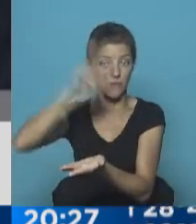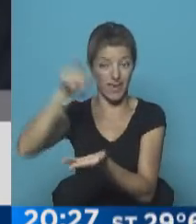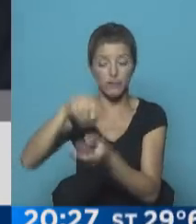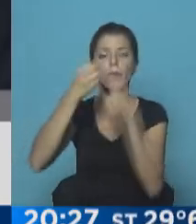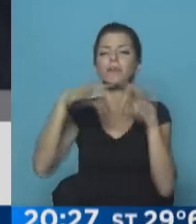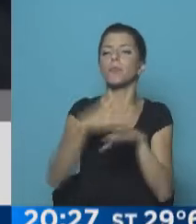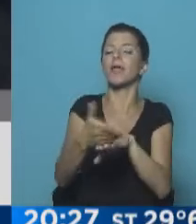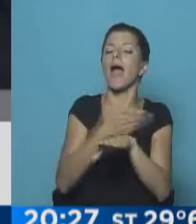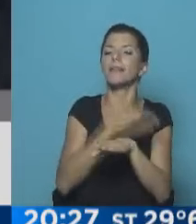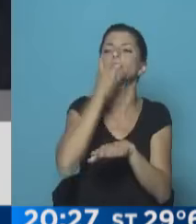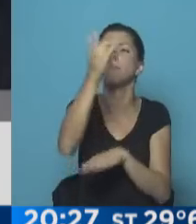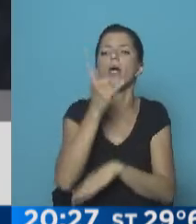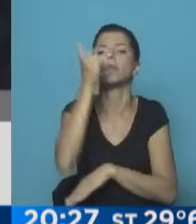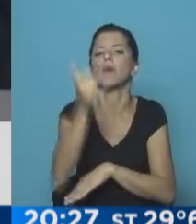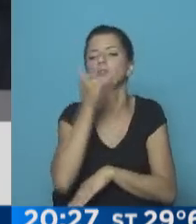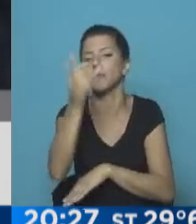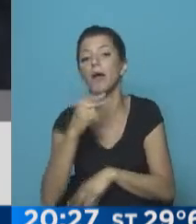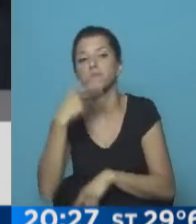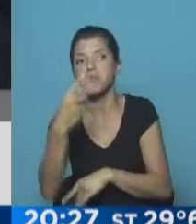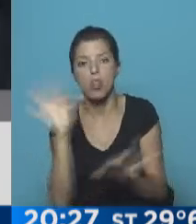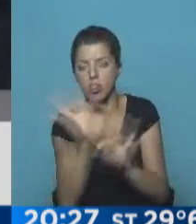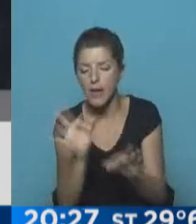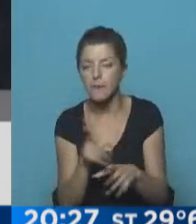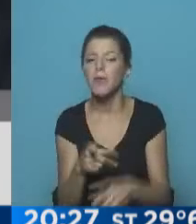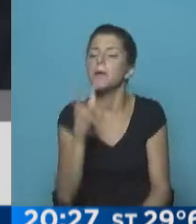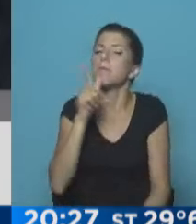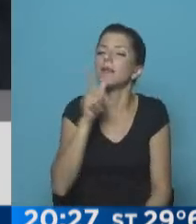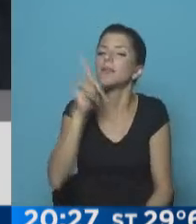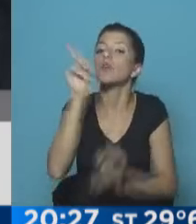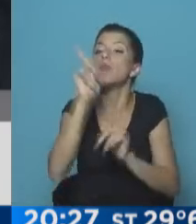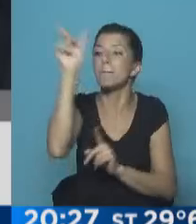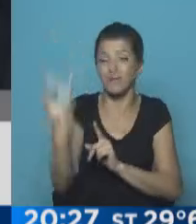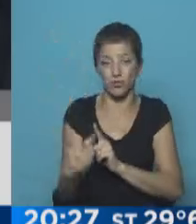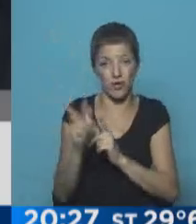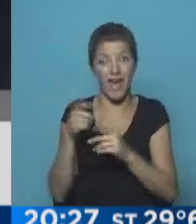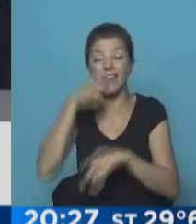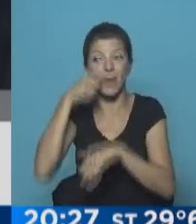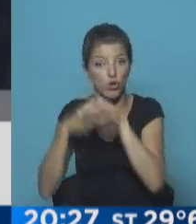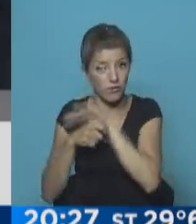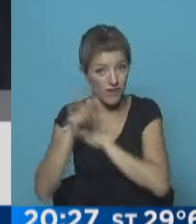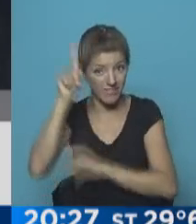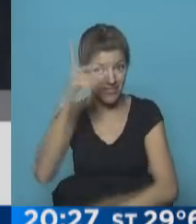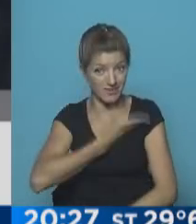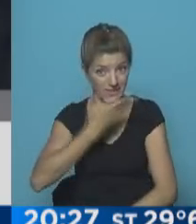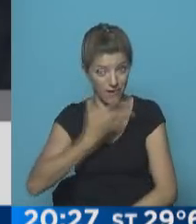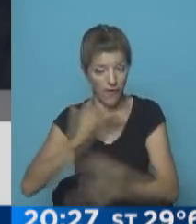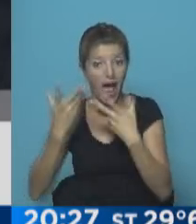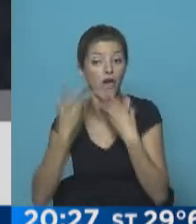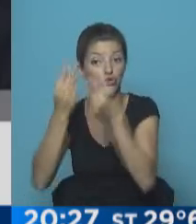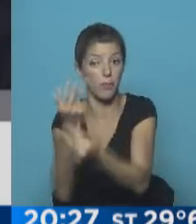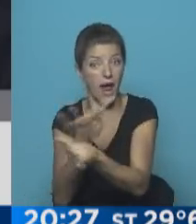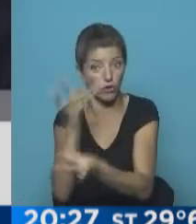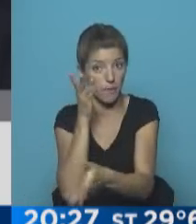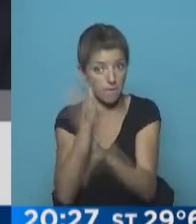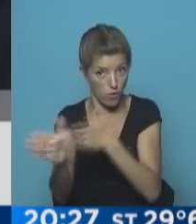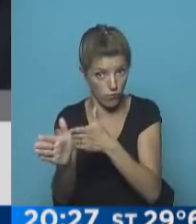unas llamadas anónimas y refiere a un supuesto soporte de narcos de Santa Fe para los tres prófugos. Hay que